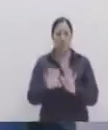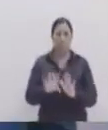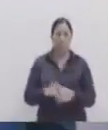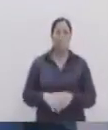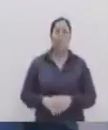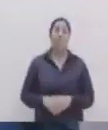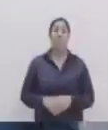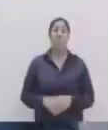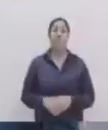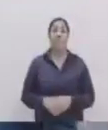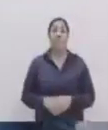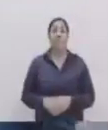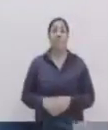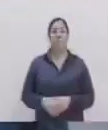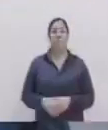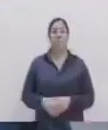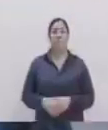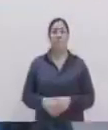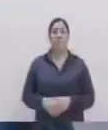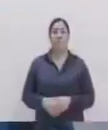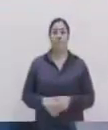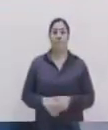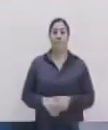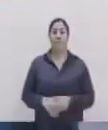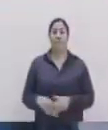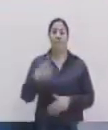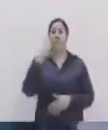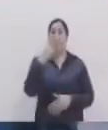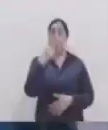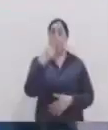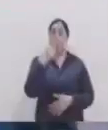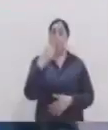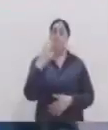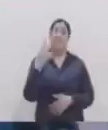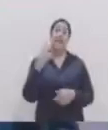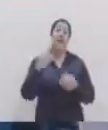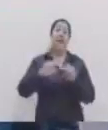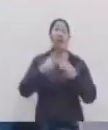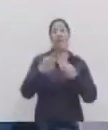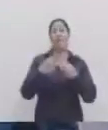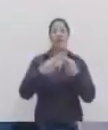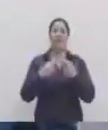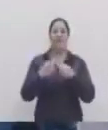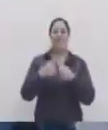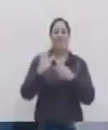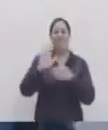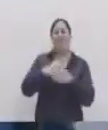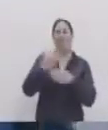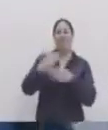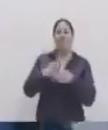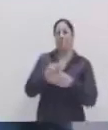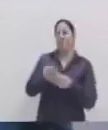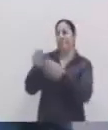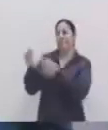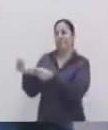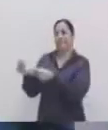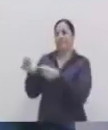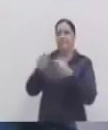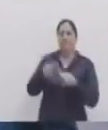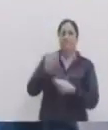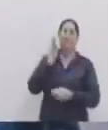dos amigas Sí. comparten maquillaje, Ajá. ¿verdad? No es lo